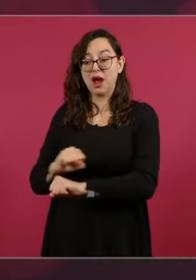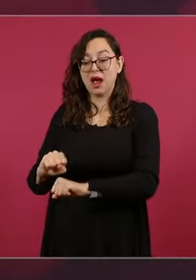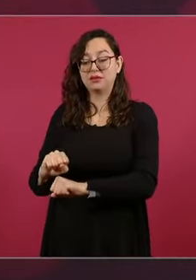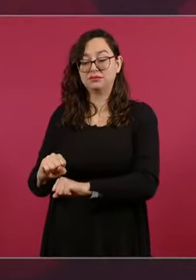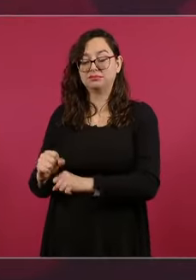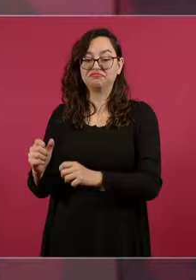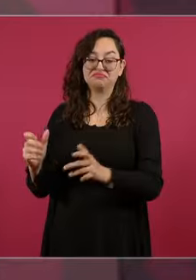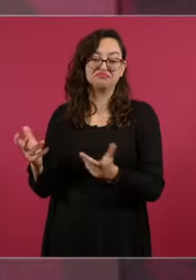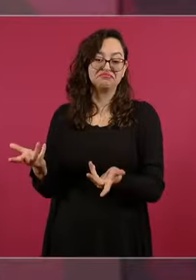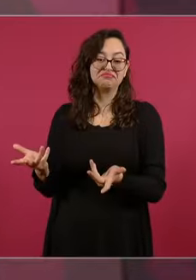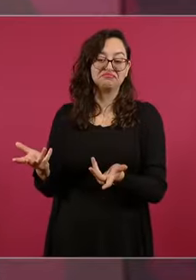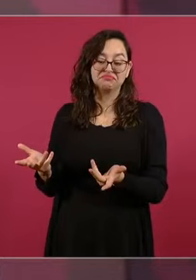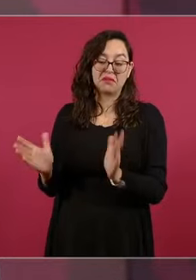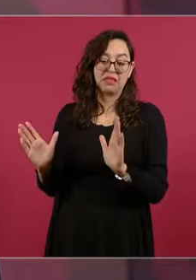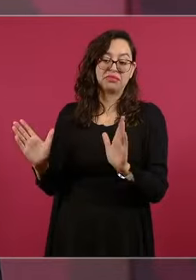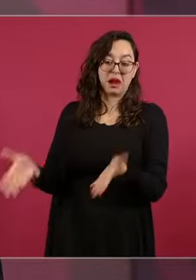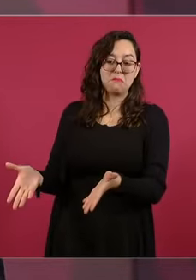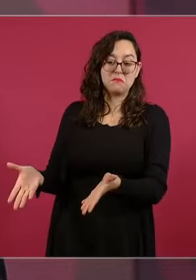una trampa,